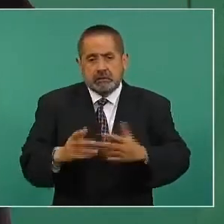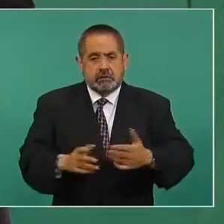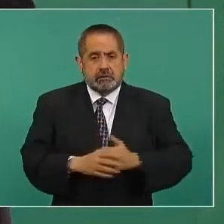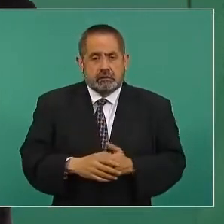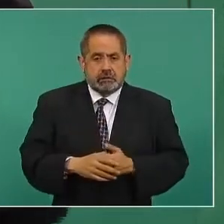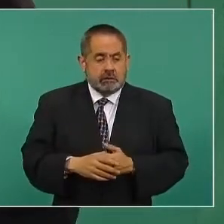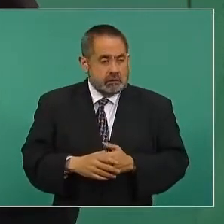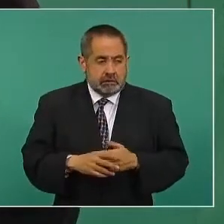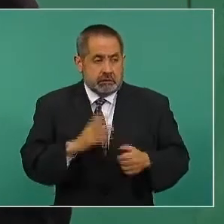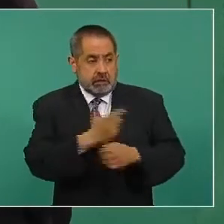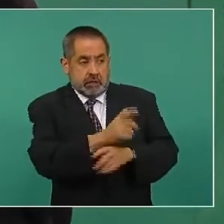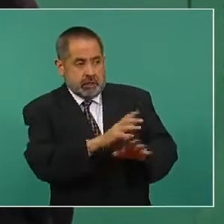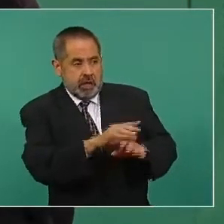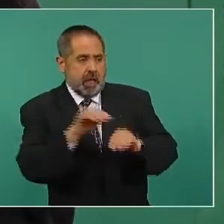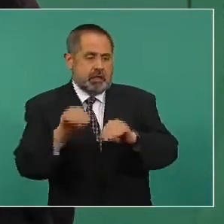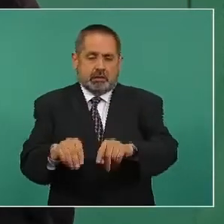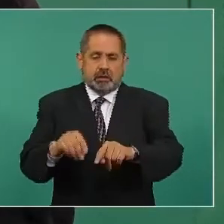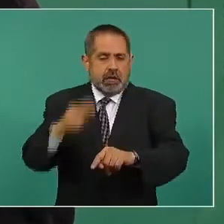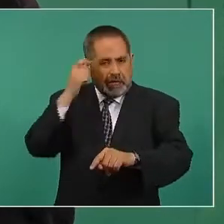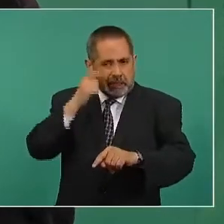De ahí va a salir,